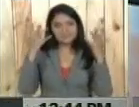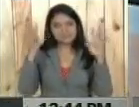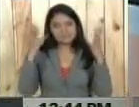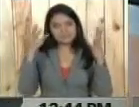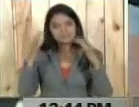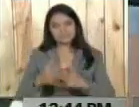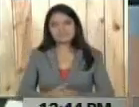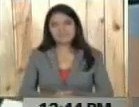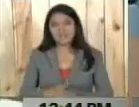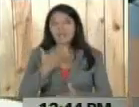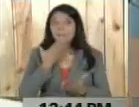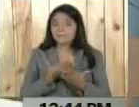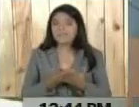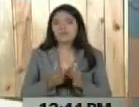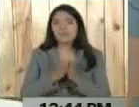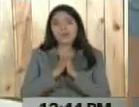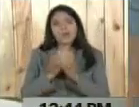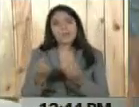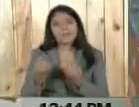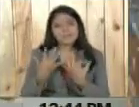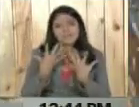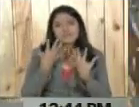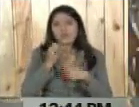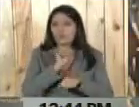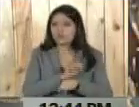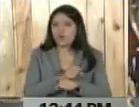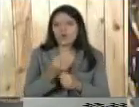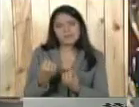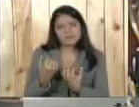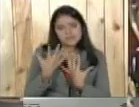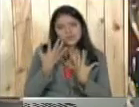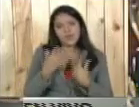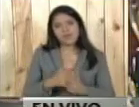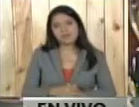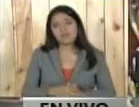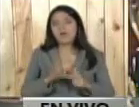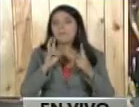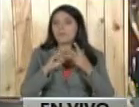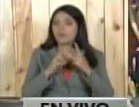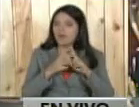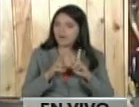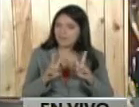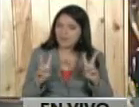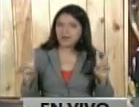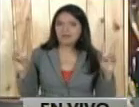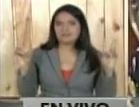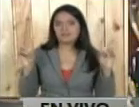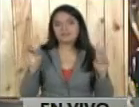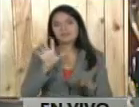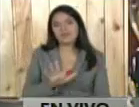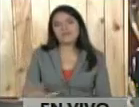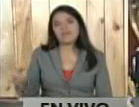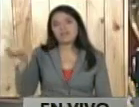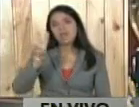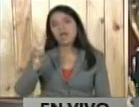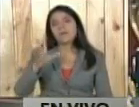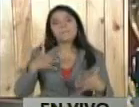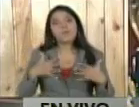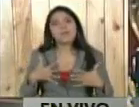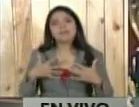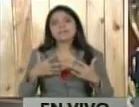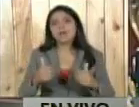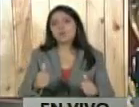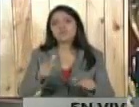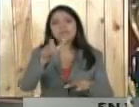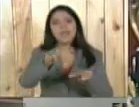Y pido todas sus bendiciones, José Gregorio, por la paz de la República, por la salud de los